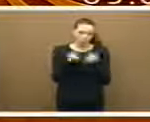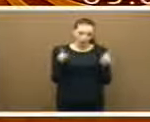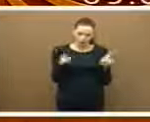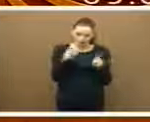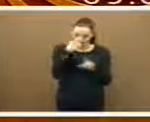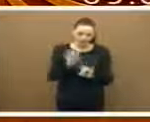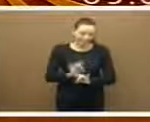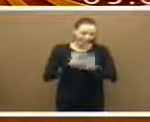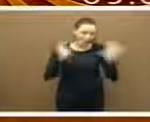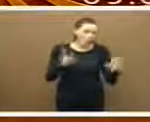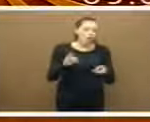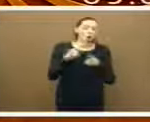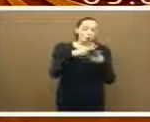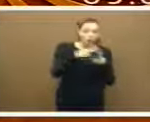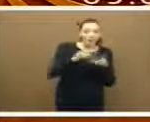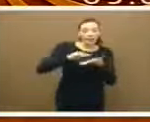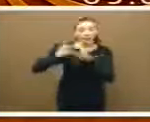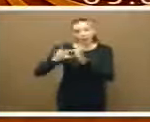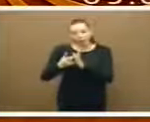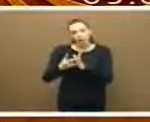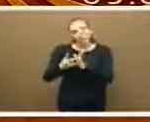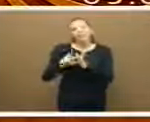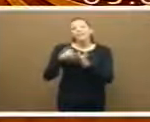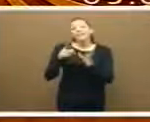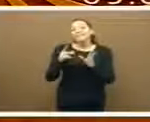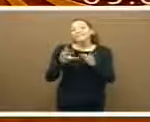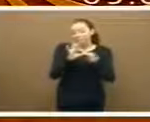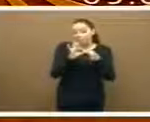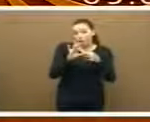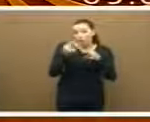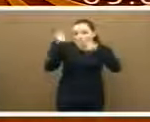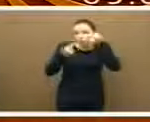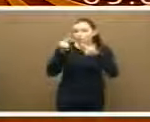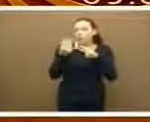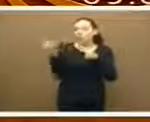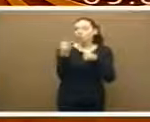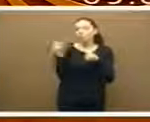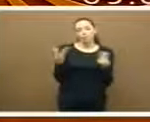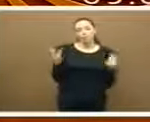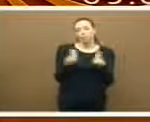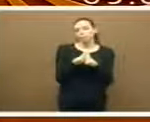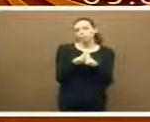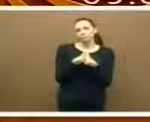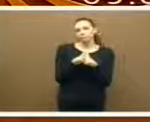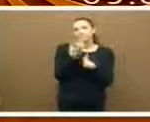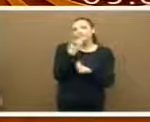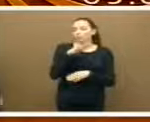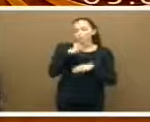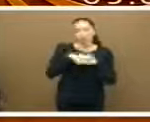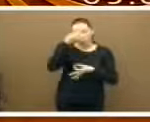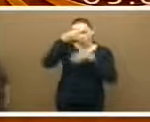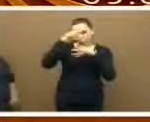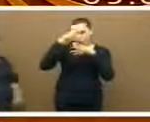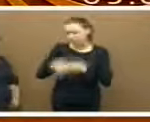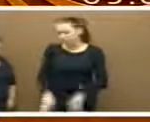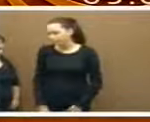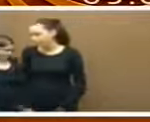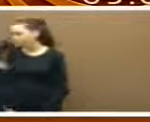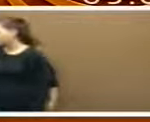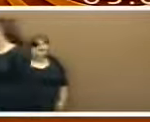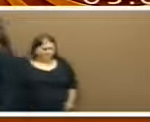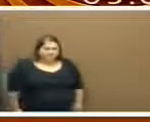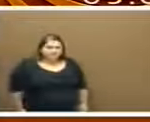política y la técnica, dentro de lo que es disciplina presupuestaria, van de la mano y debe ser cumplida de manera rigurosa. Nada